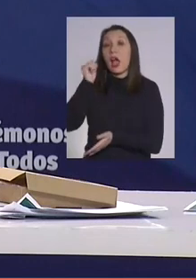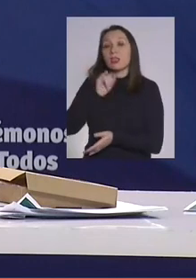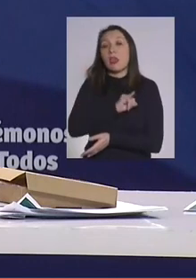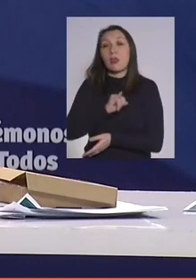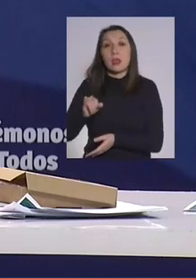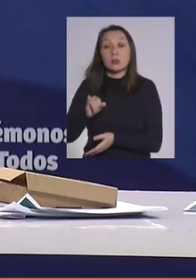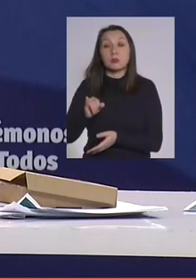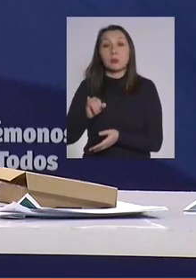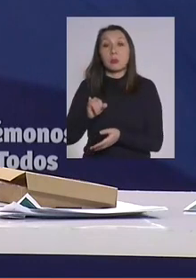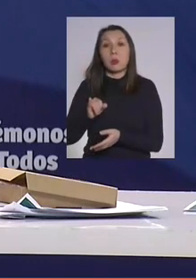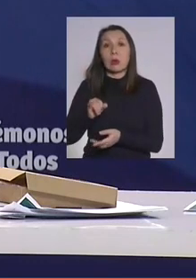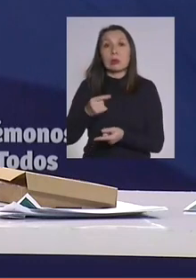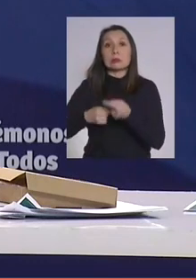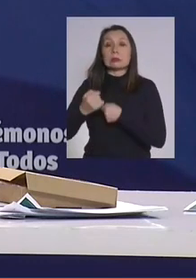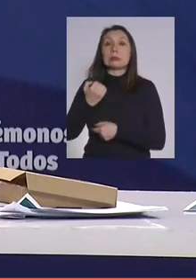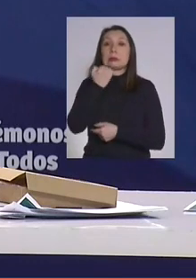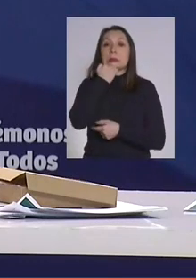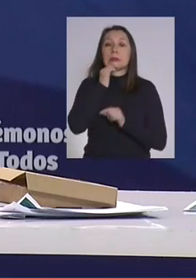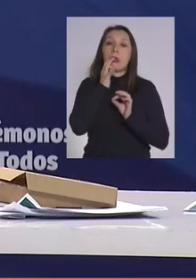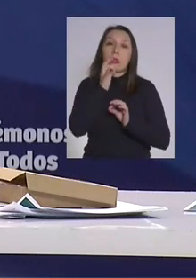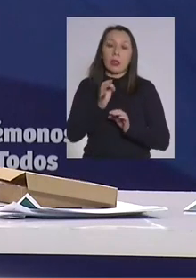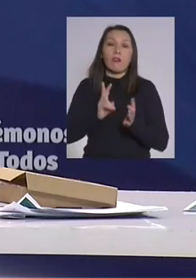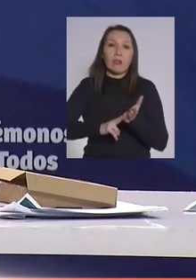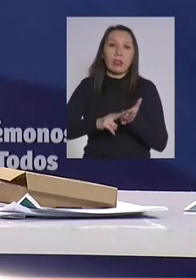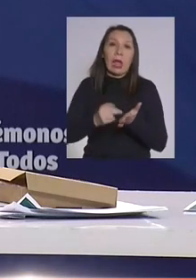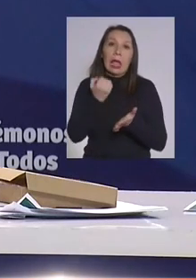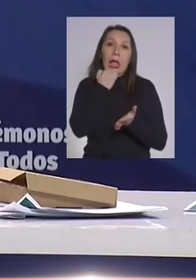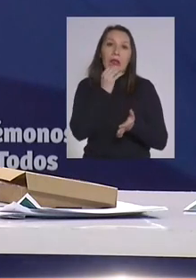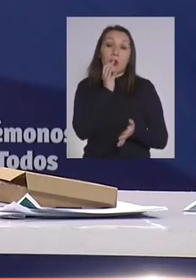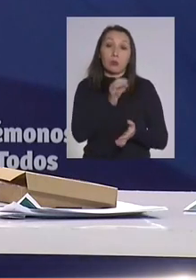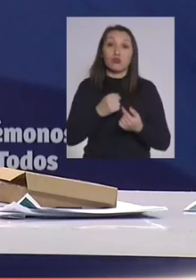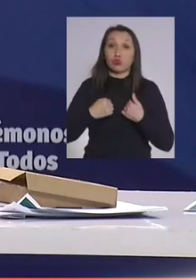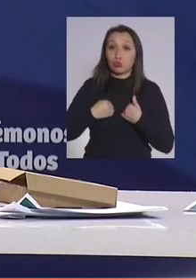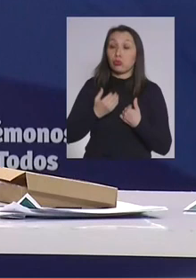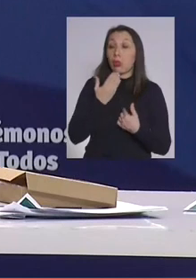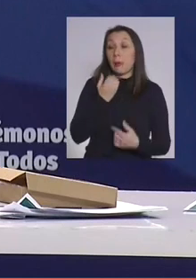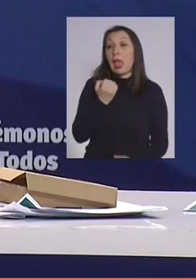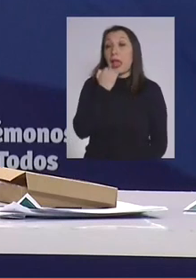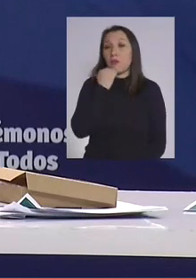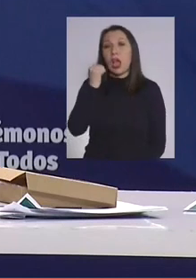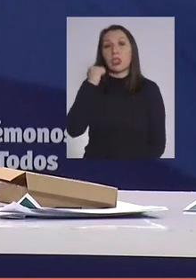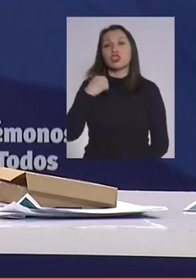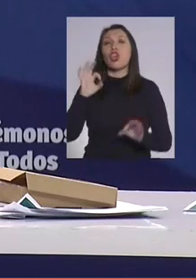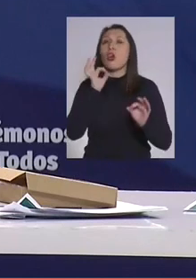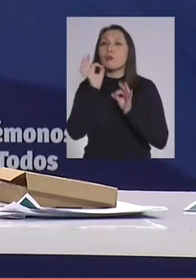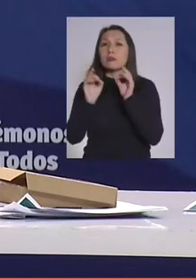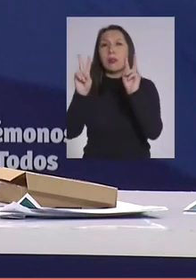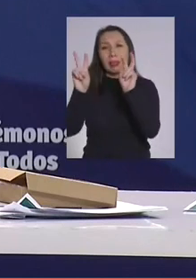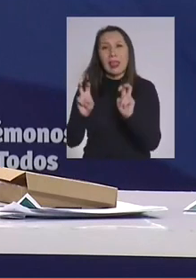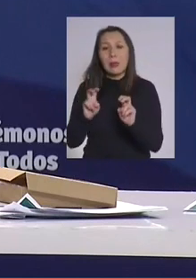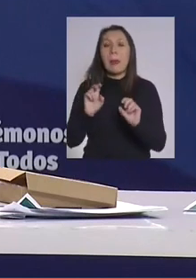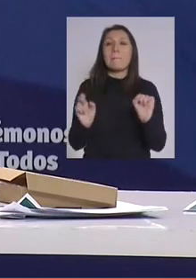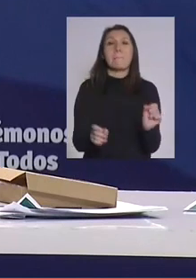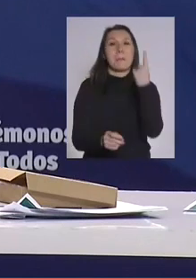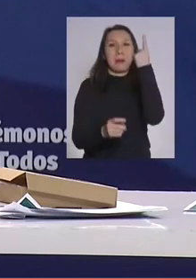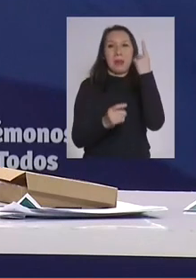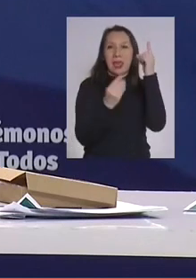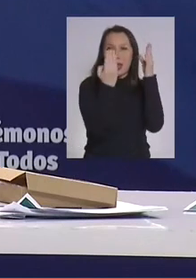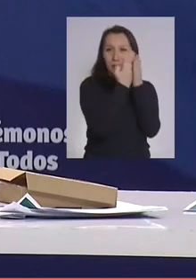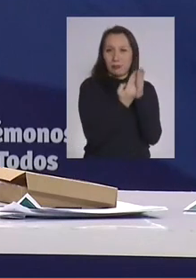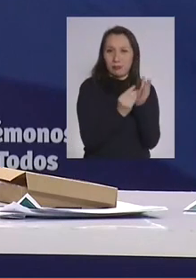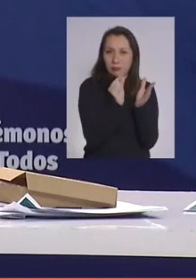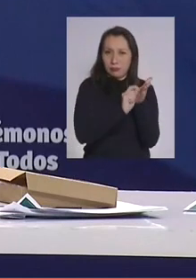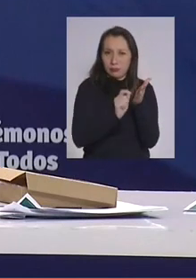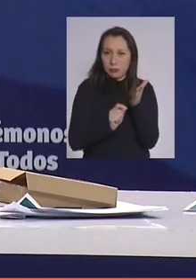después retrocedió reconoció que se había equivocado yo me equivoqué ayer porque yo me refería a la primera encuesta en realidad